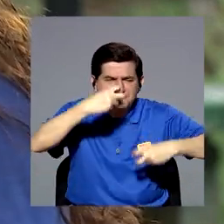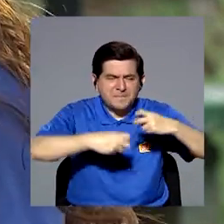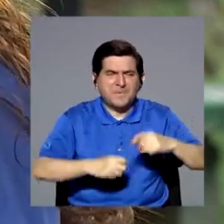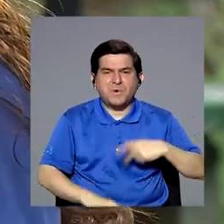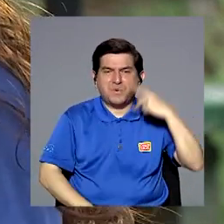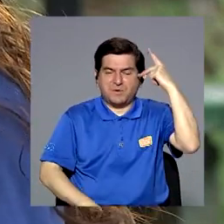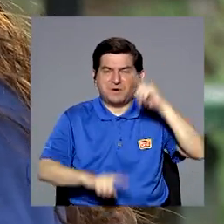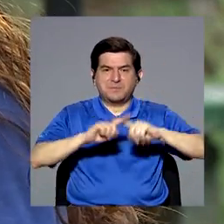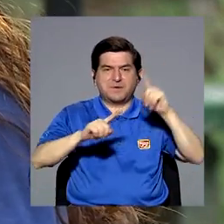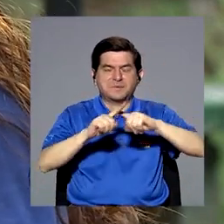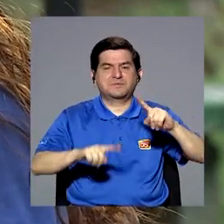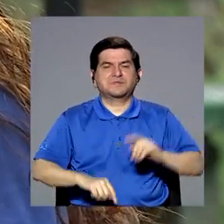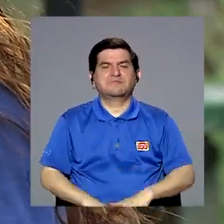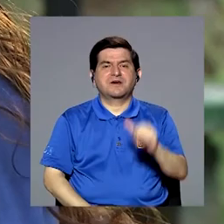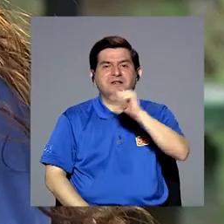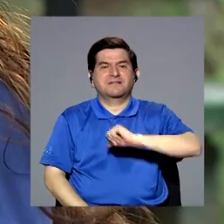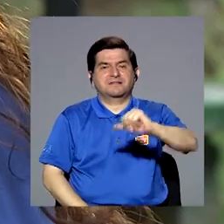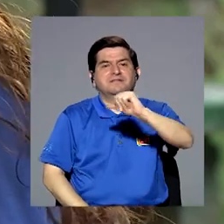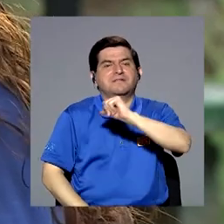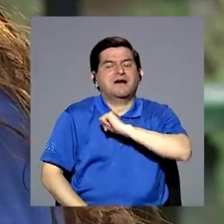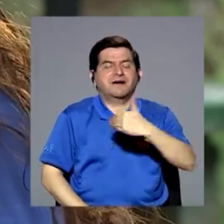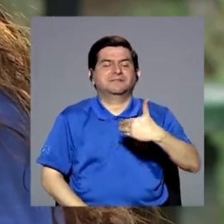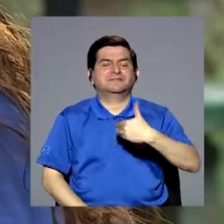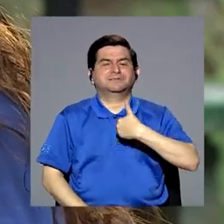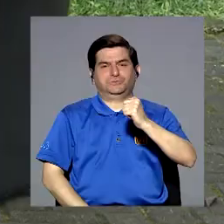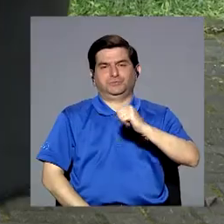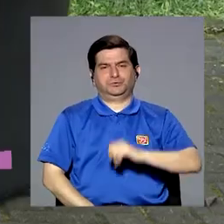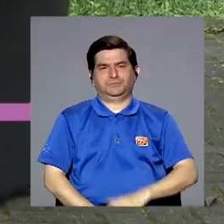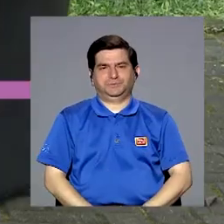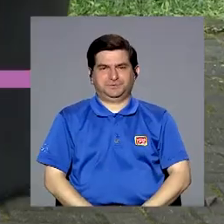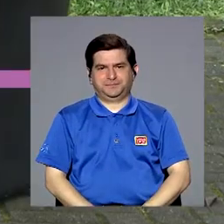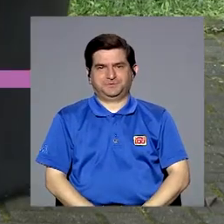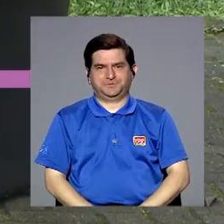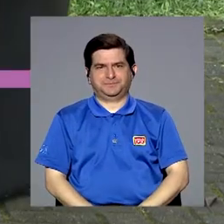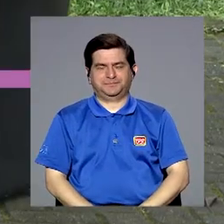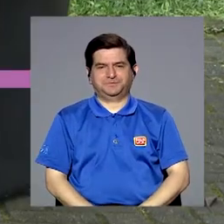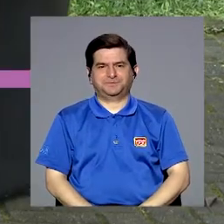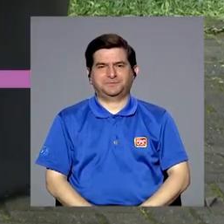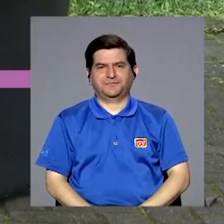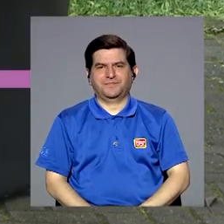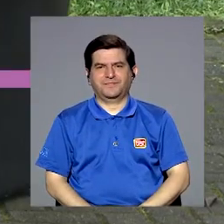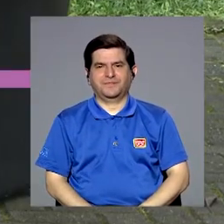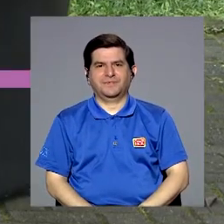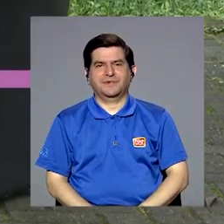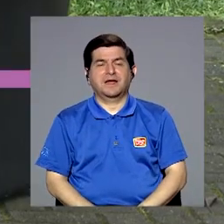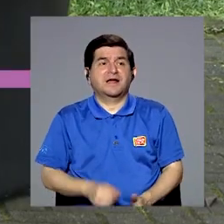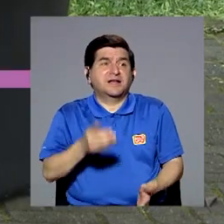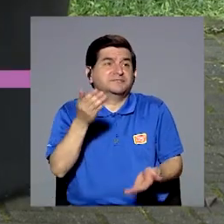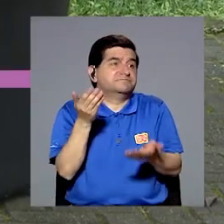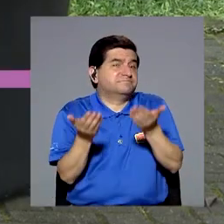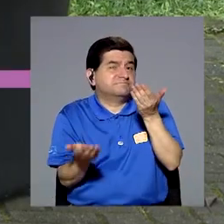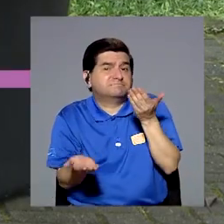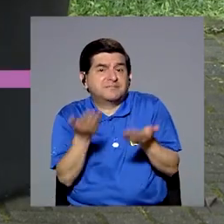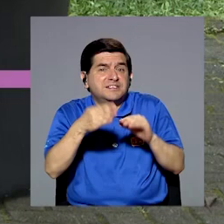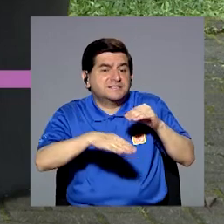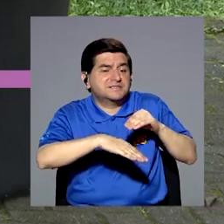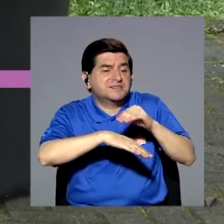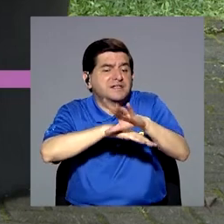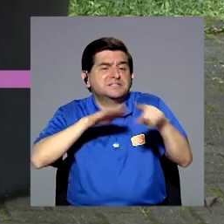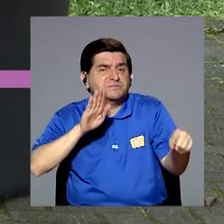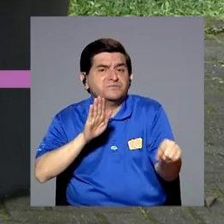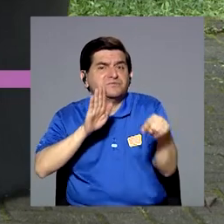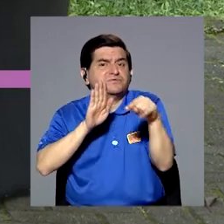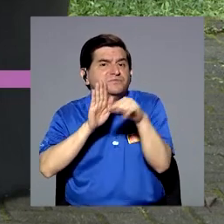los padres por ciertas actitudes, sí, que nosotros que tenemos. Que se van tomando. ¿Puede ser una influencia